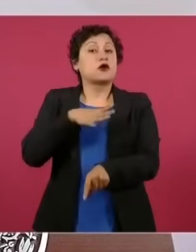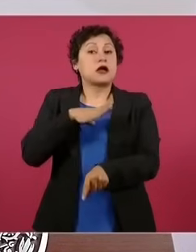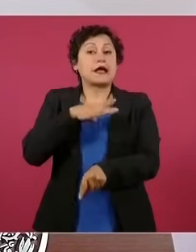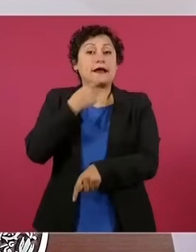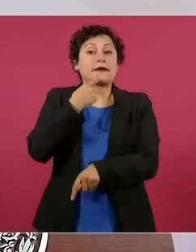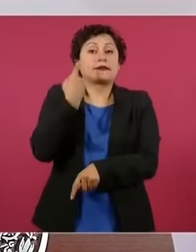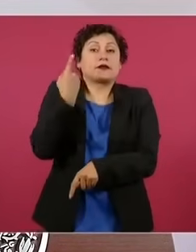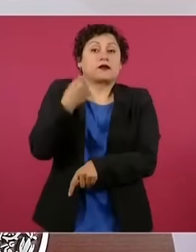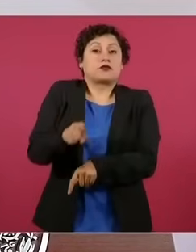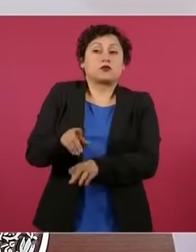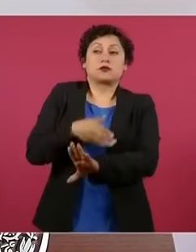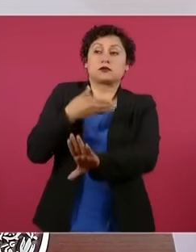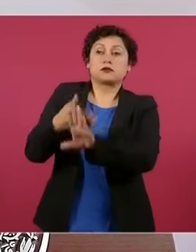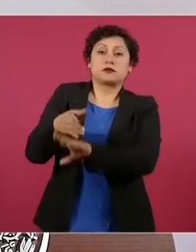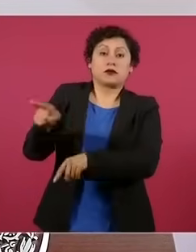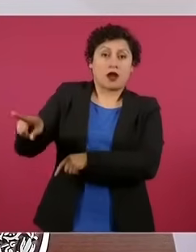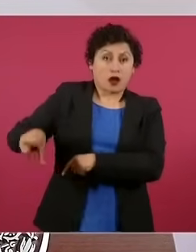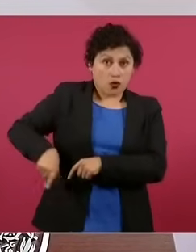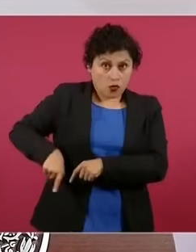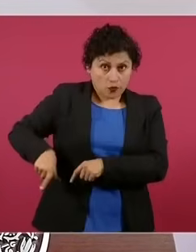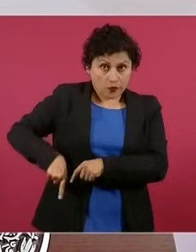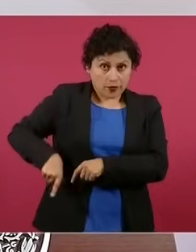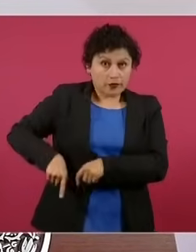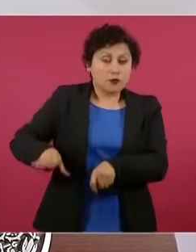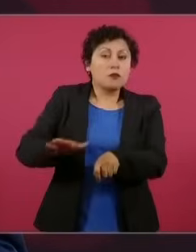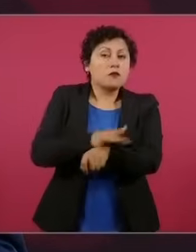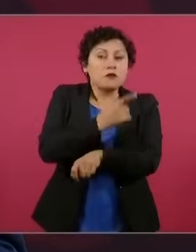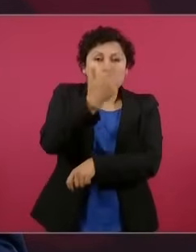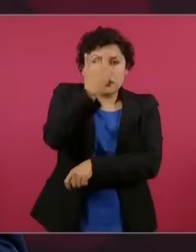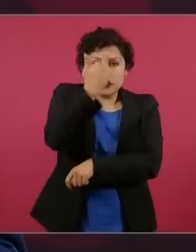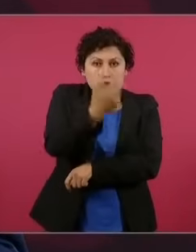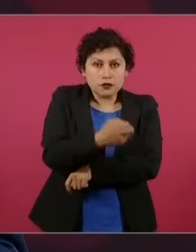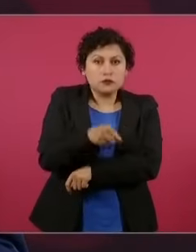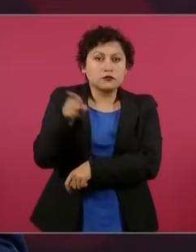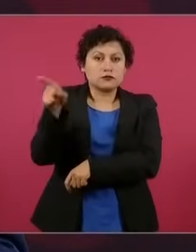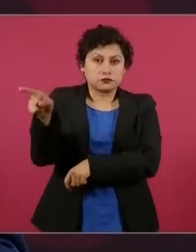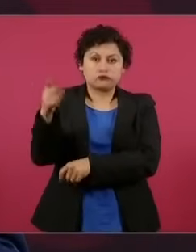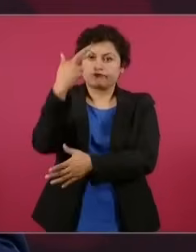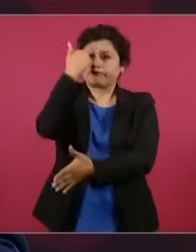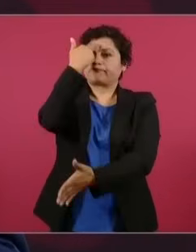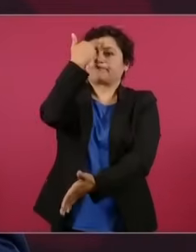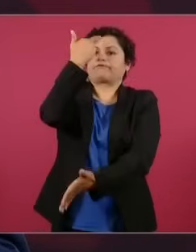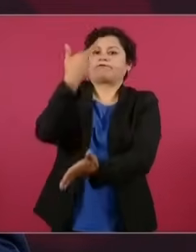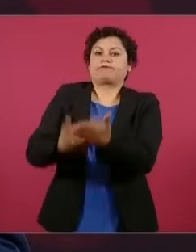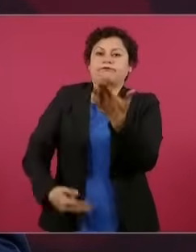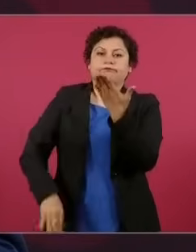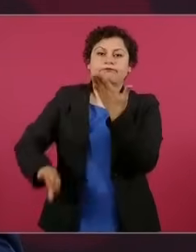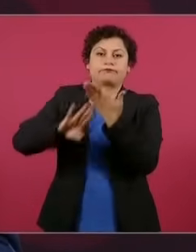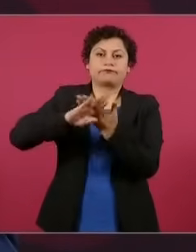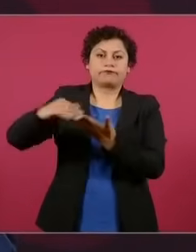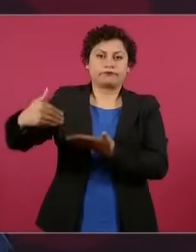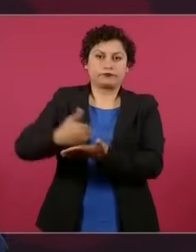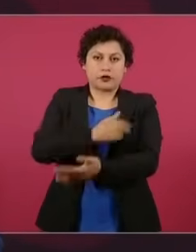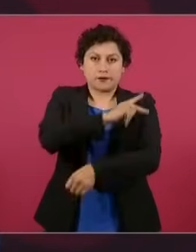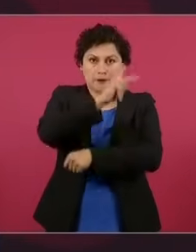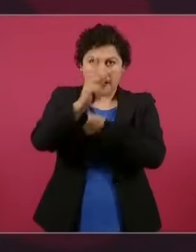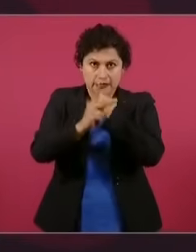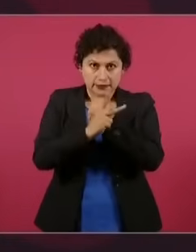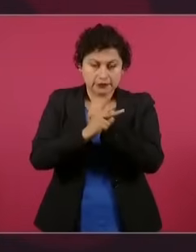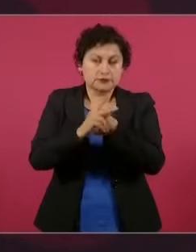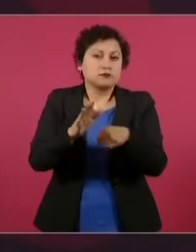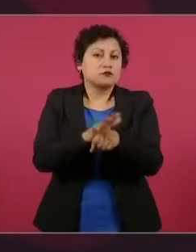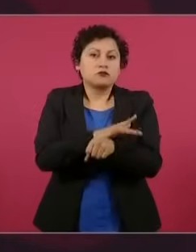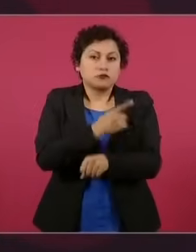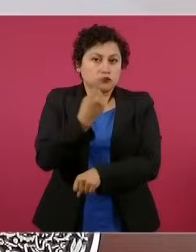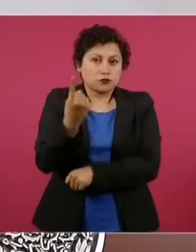Ecuador por la violación a nuestra soberanía al irrumpir